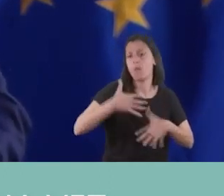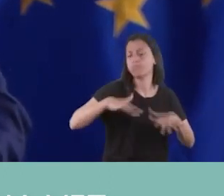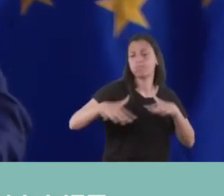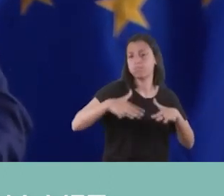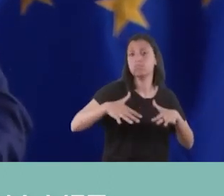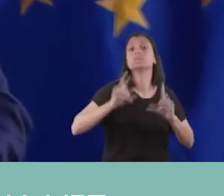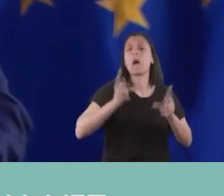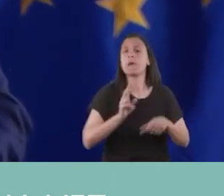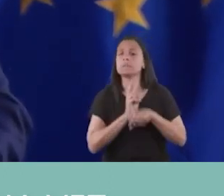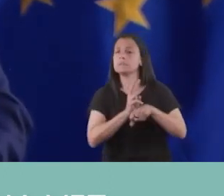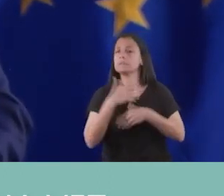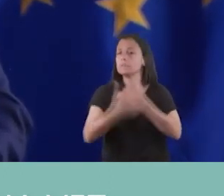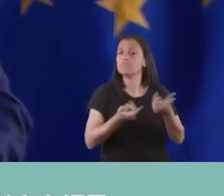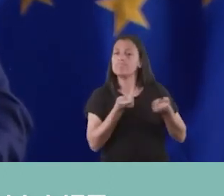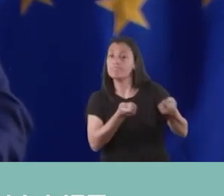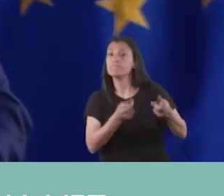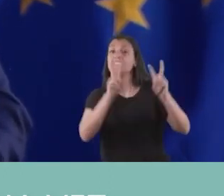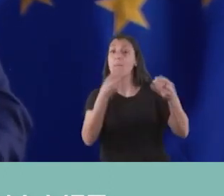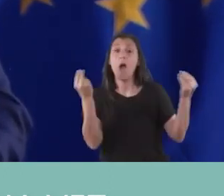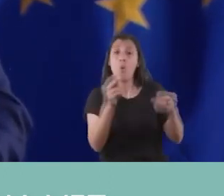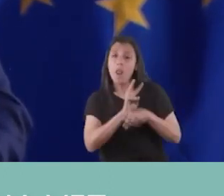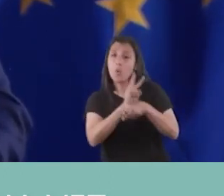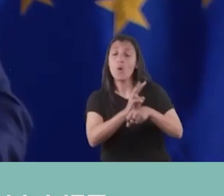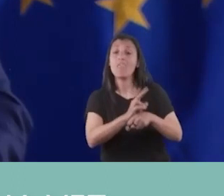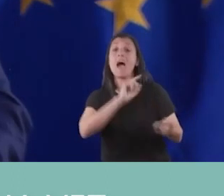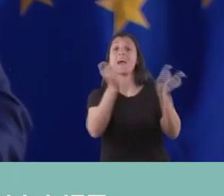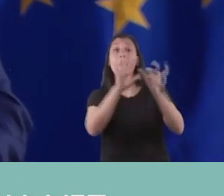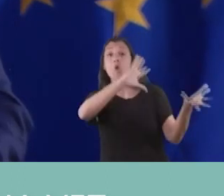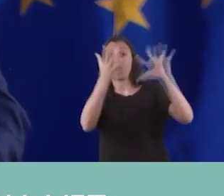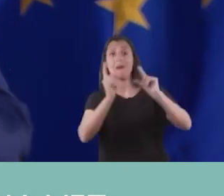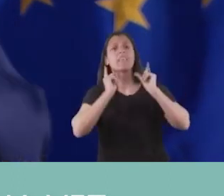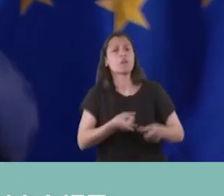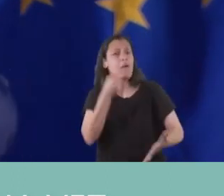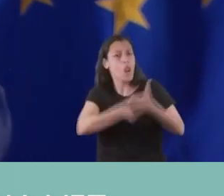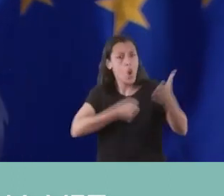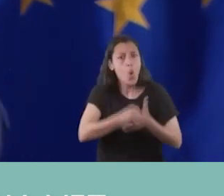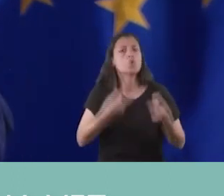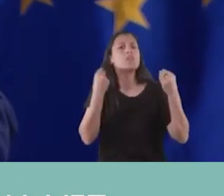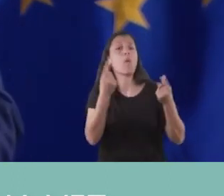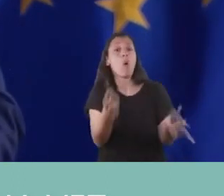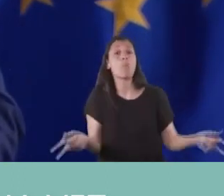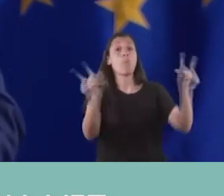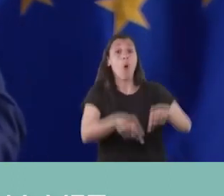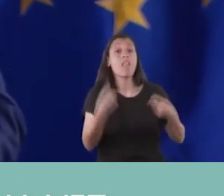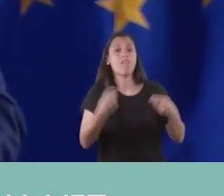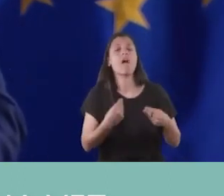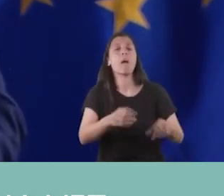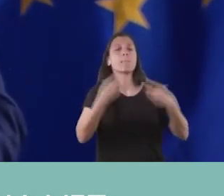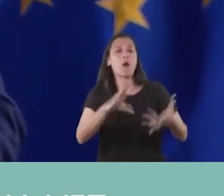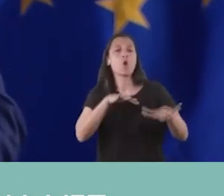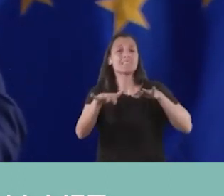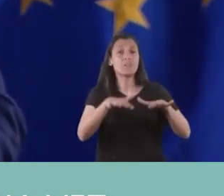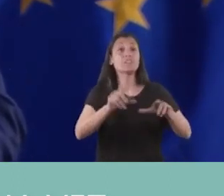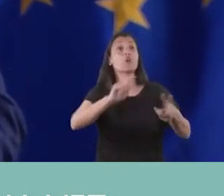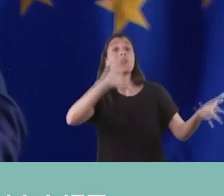cambio climático, grandes promotores de la lucha por restaurar las condiciones climáticas del